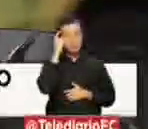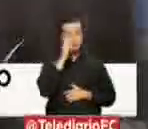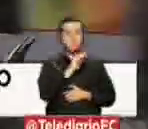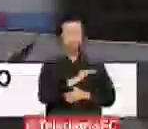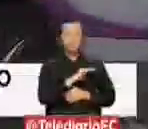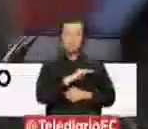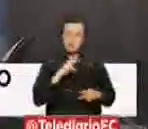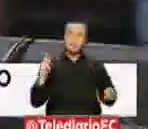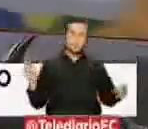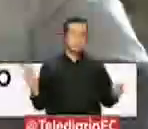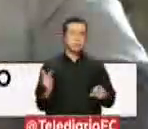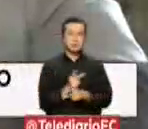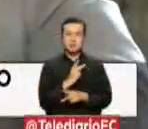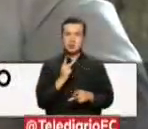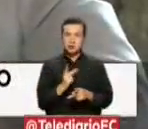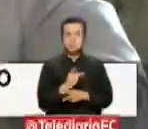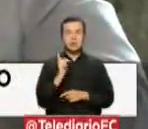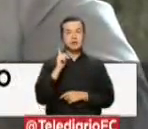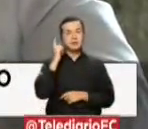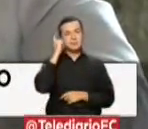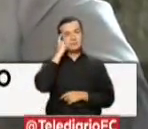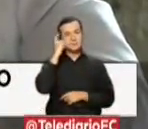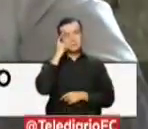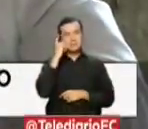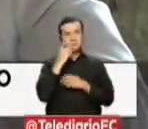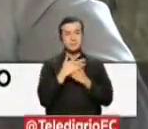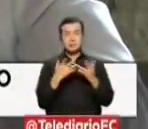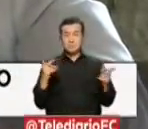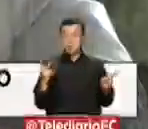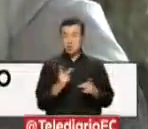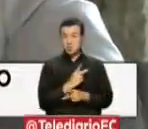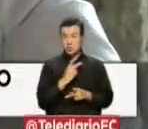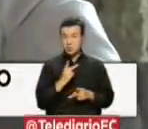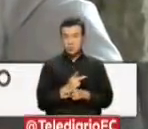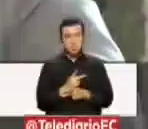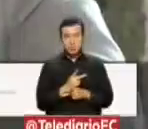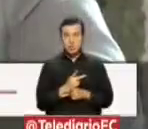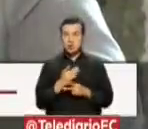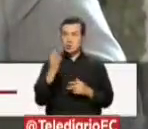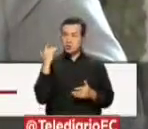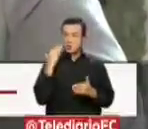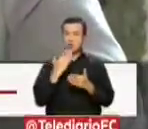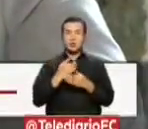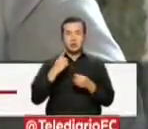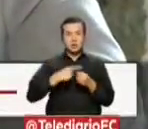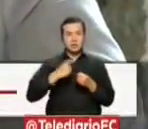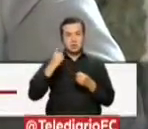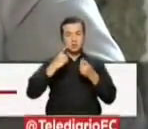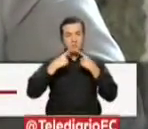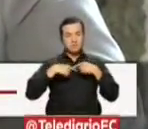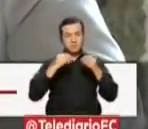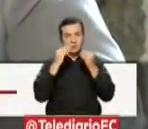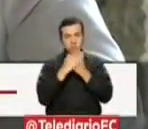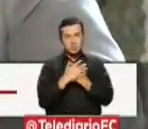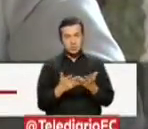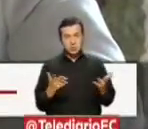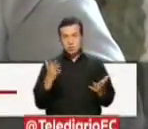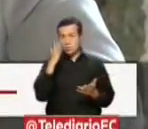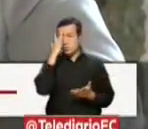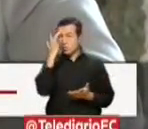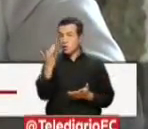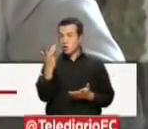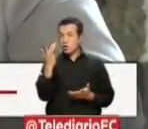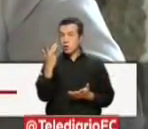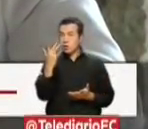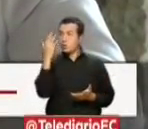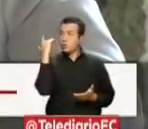como la peor de la historia. Yo creo que no solamente la peor, sino que la historia de Quito debería olvidarla. Porque efectivamente